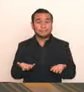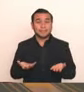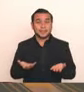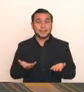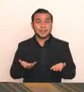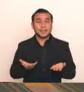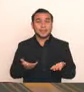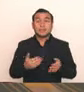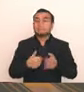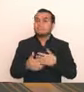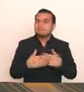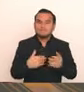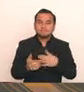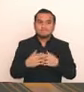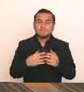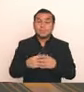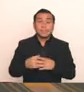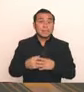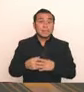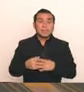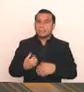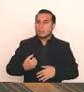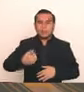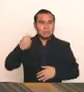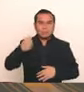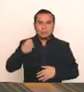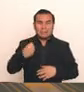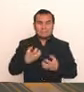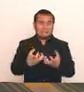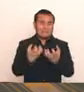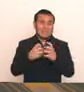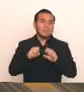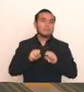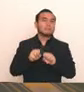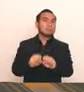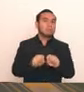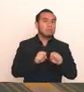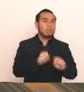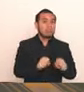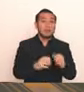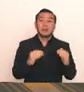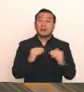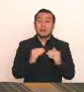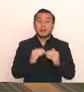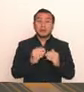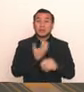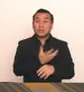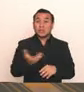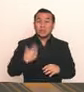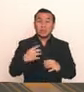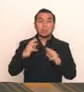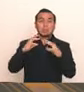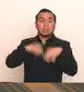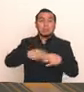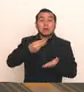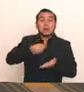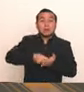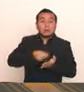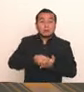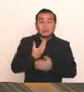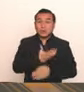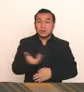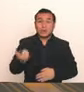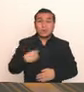aún así no han podido parar las decenas de miles de muertos en cada país mucho menos el descalabro total de estas economías que nuestros países siempre han